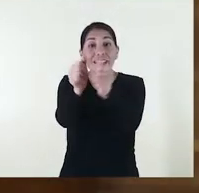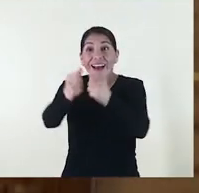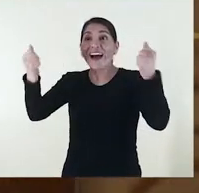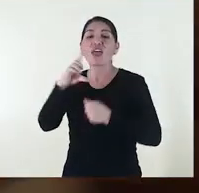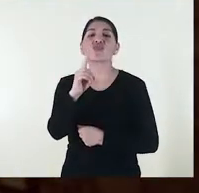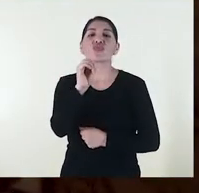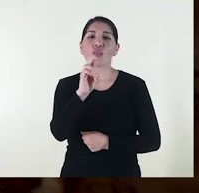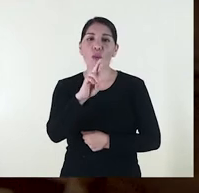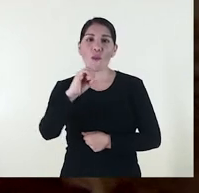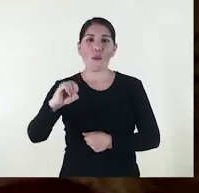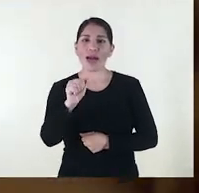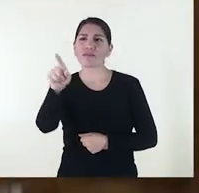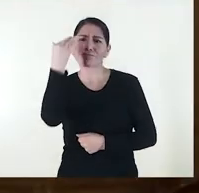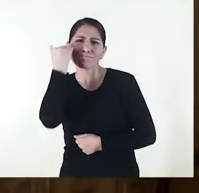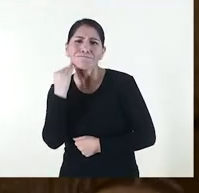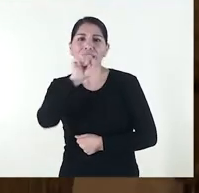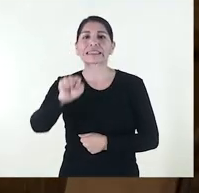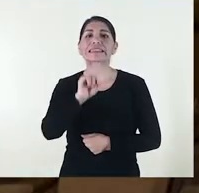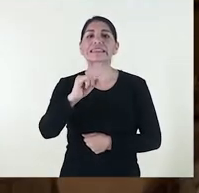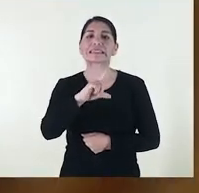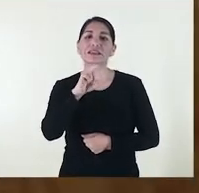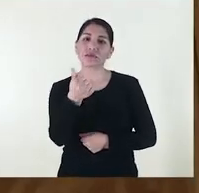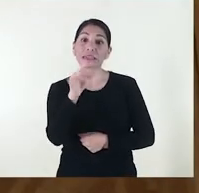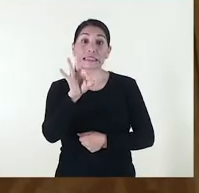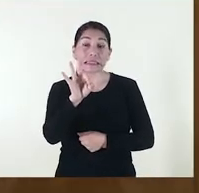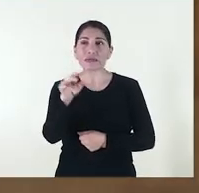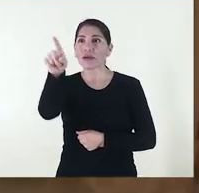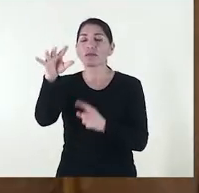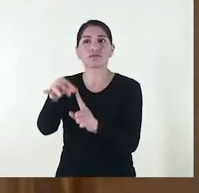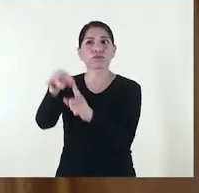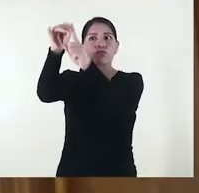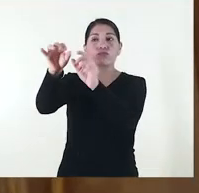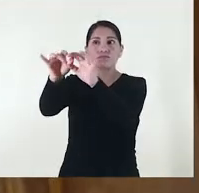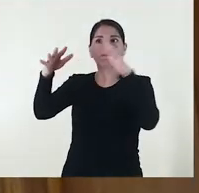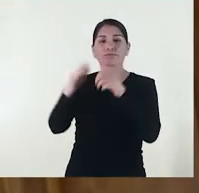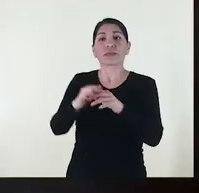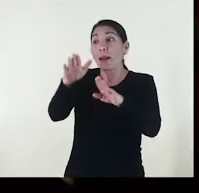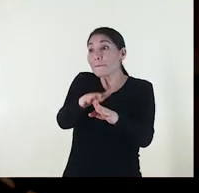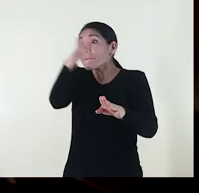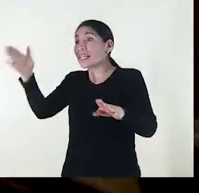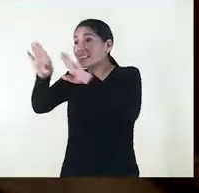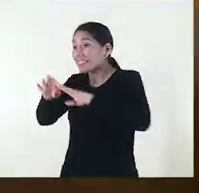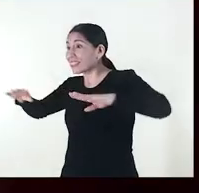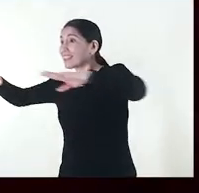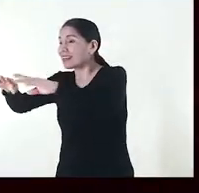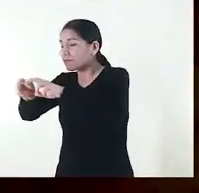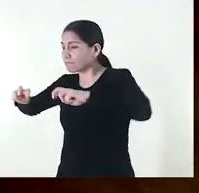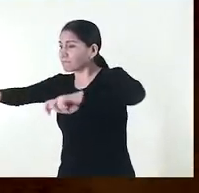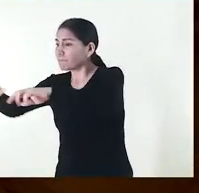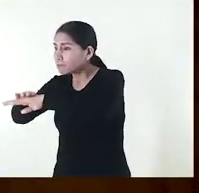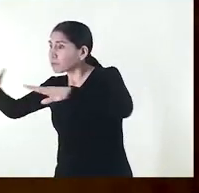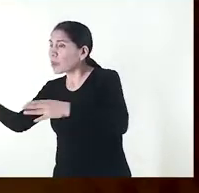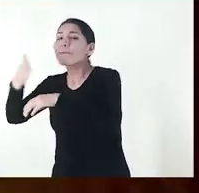Dorado con mobiliario y ornamentación del siglo XIX es una colección de lujo. Más allá, nos recibe un comedor con